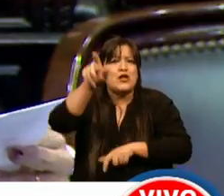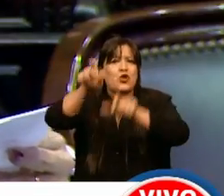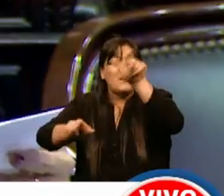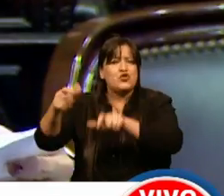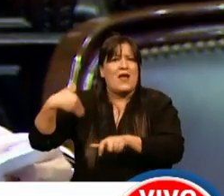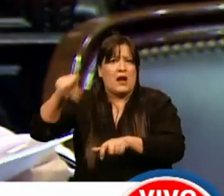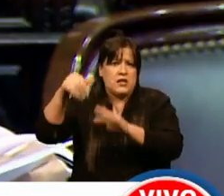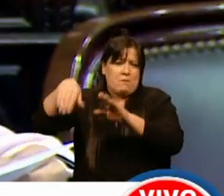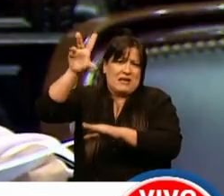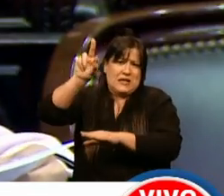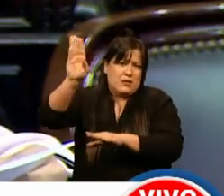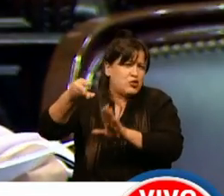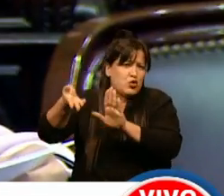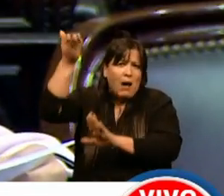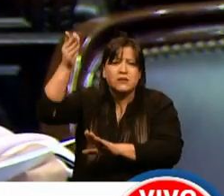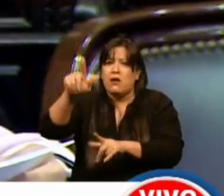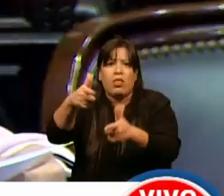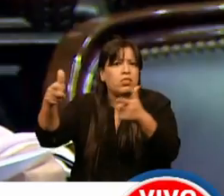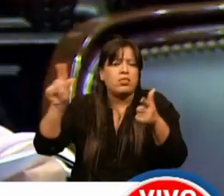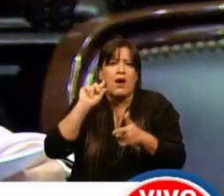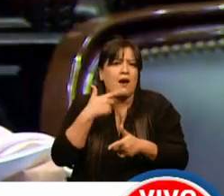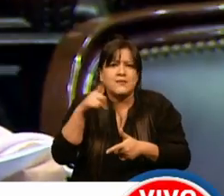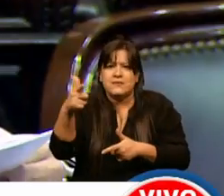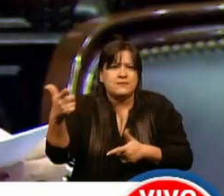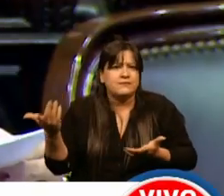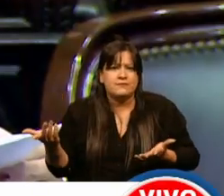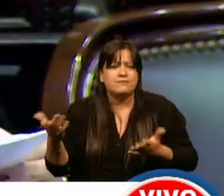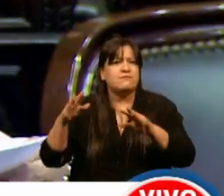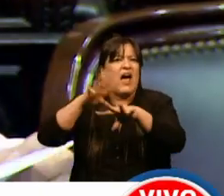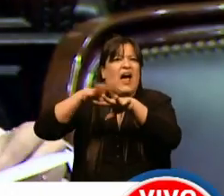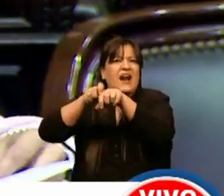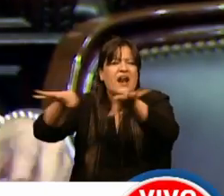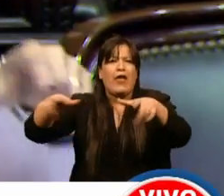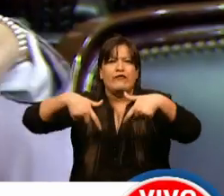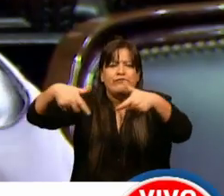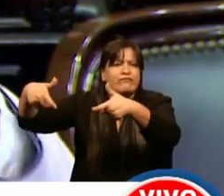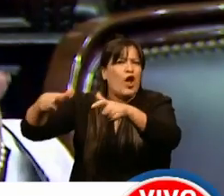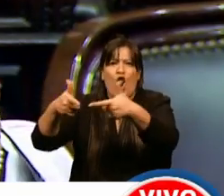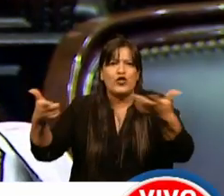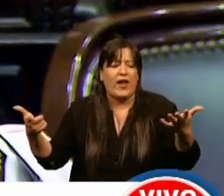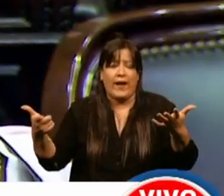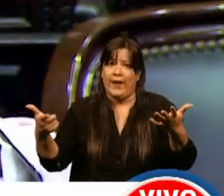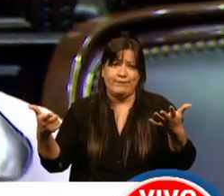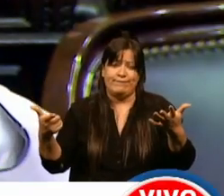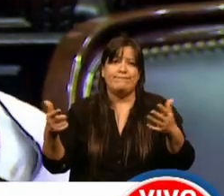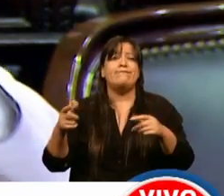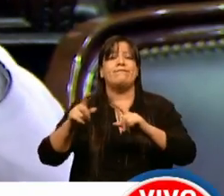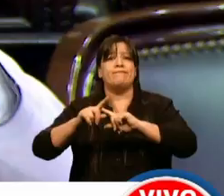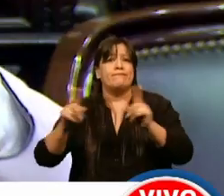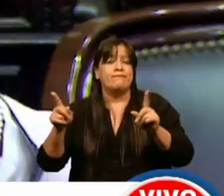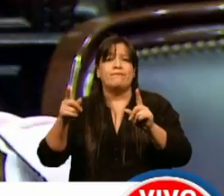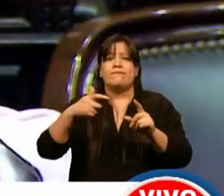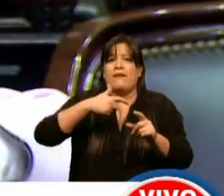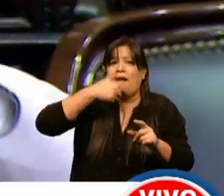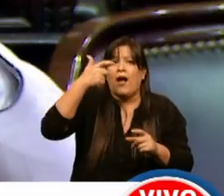que no tienen gas en redes sino algo al contrario no solamente para